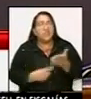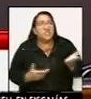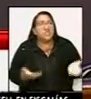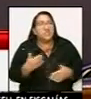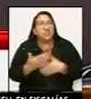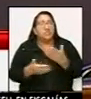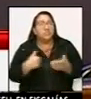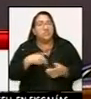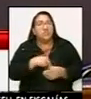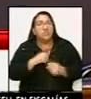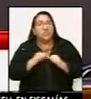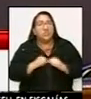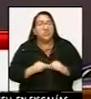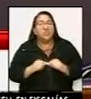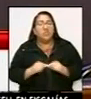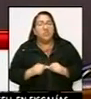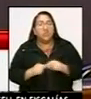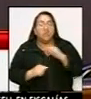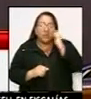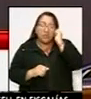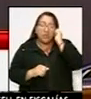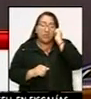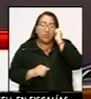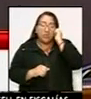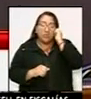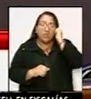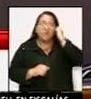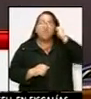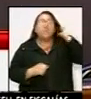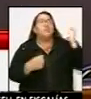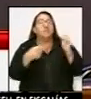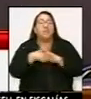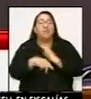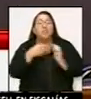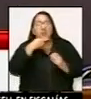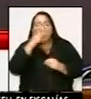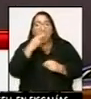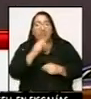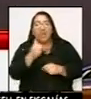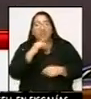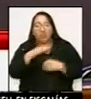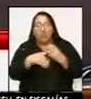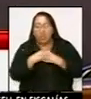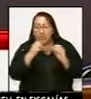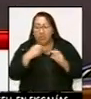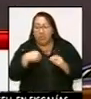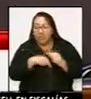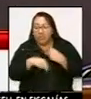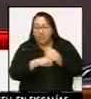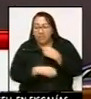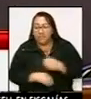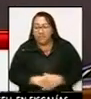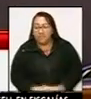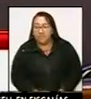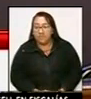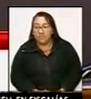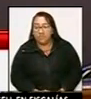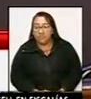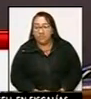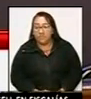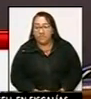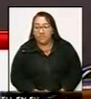avance hablamos si continúan matando mujeres y niñas casi a diario en nuestro país? ¿Vamos a aplaudir